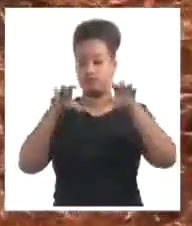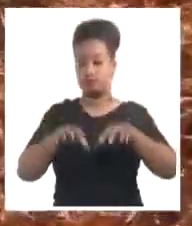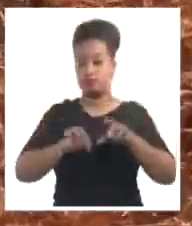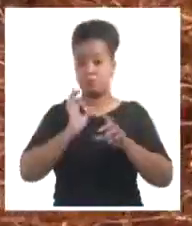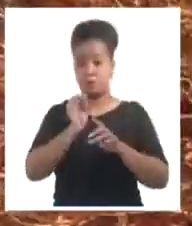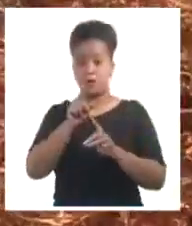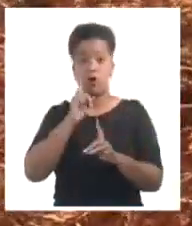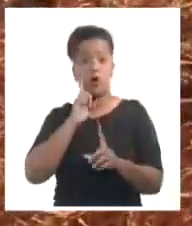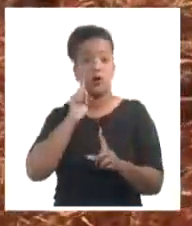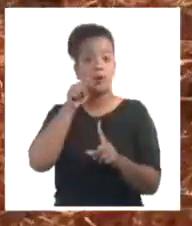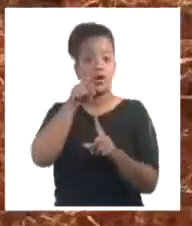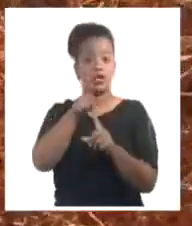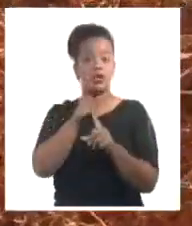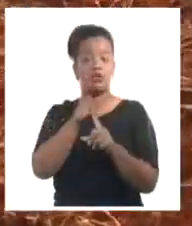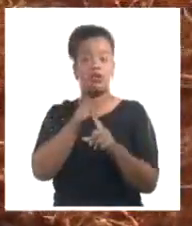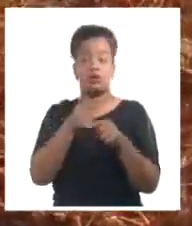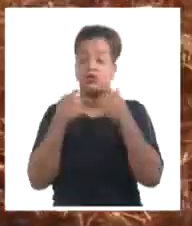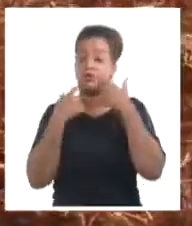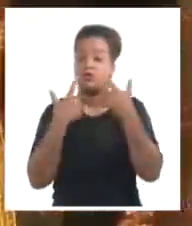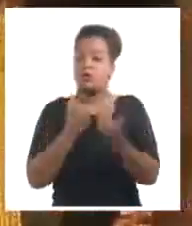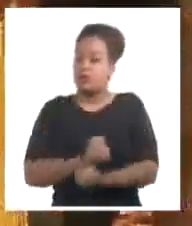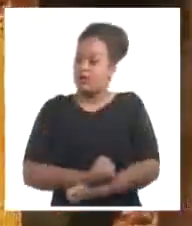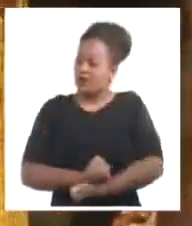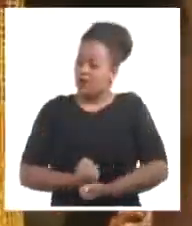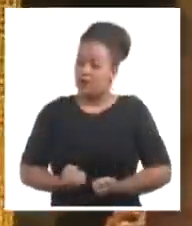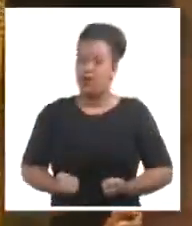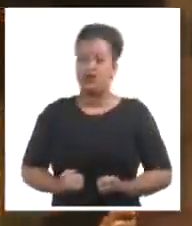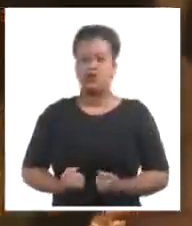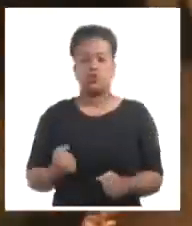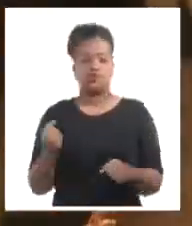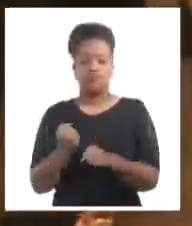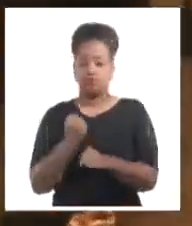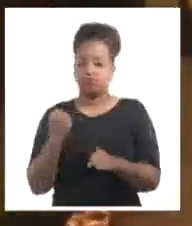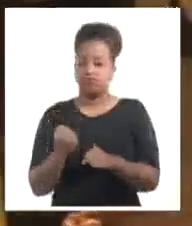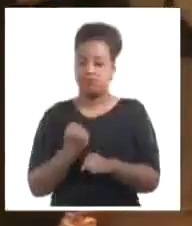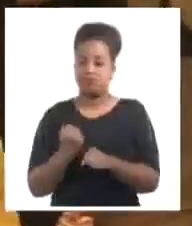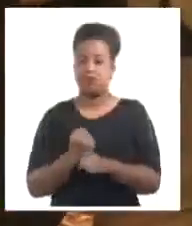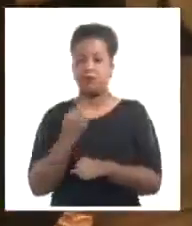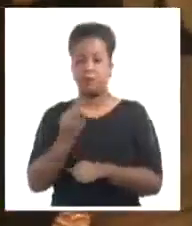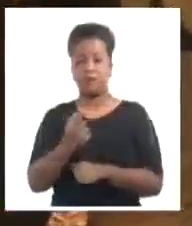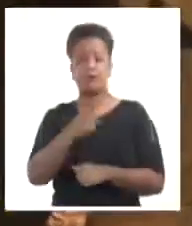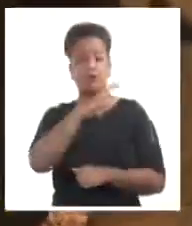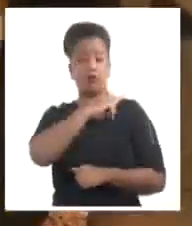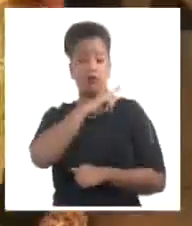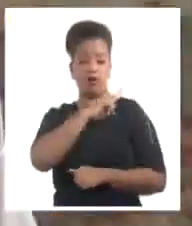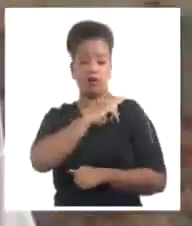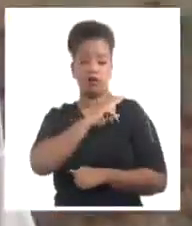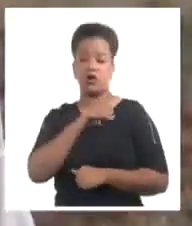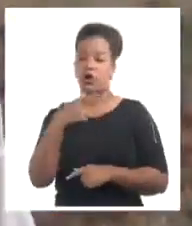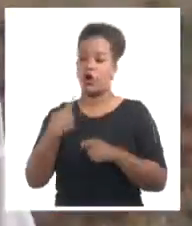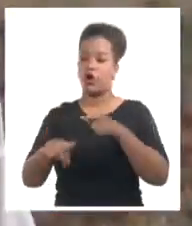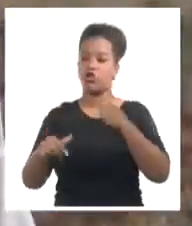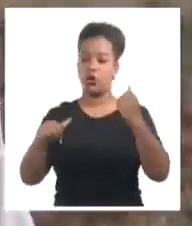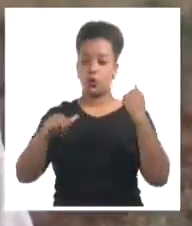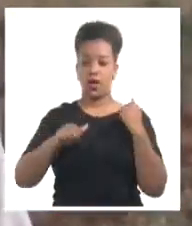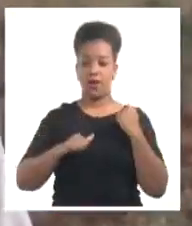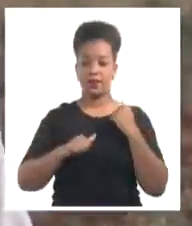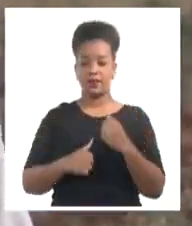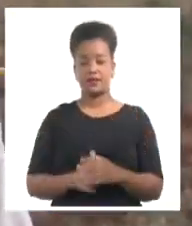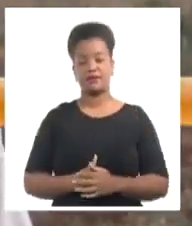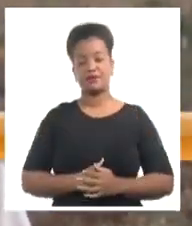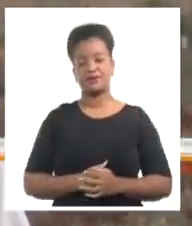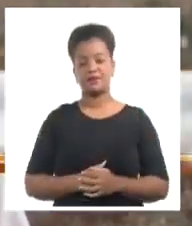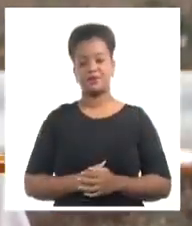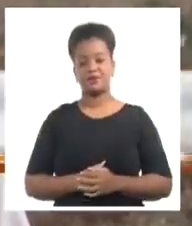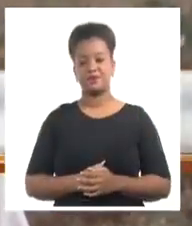propósito, ha sido decisivo el esfuerzo de sol a sol de cadetes y guardiamarinas. Los resultados productivos de